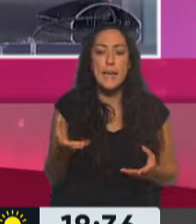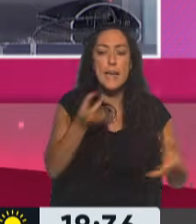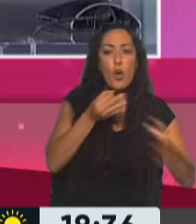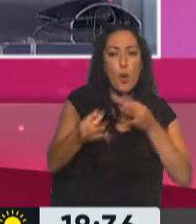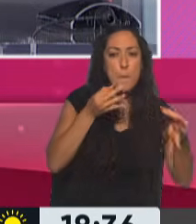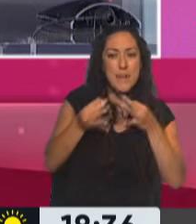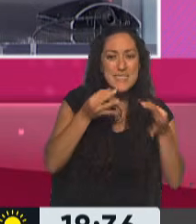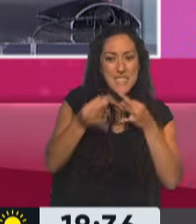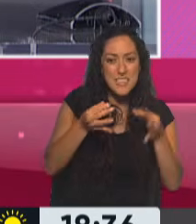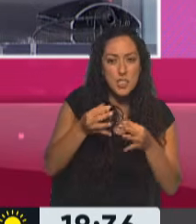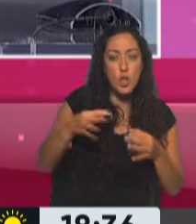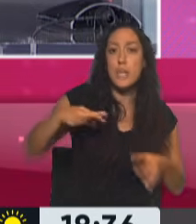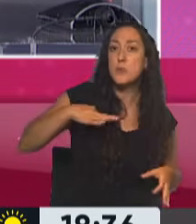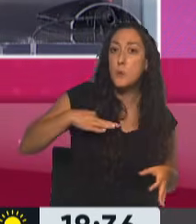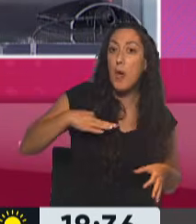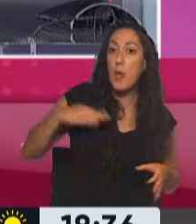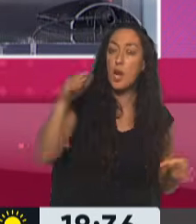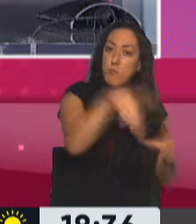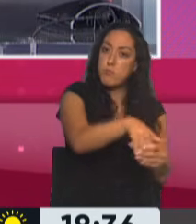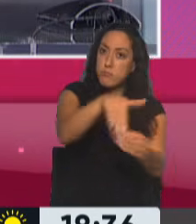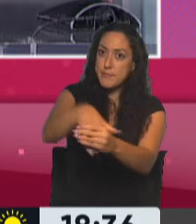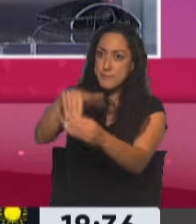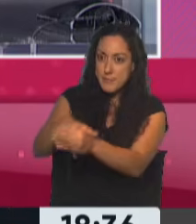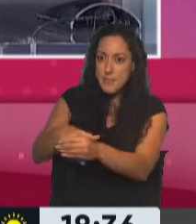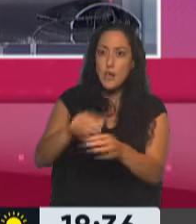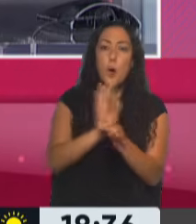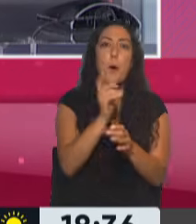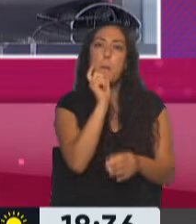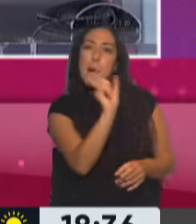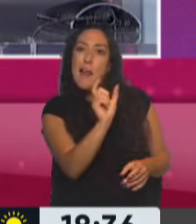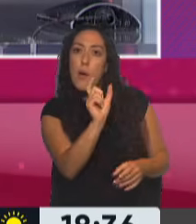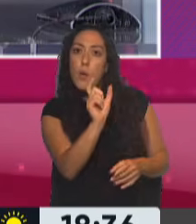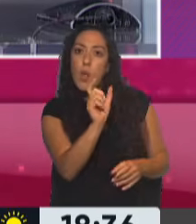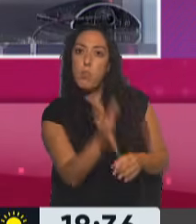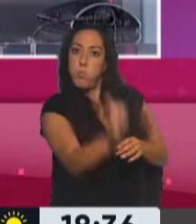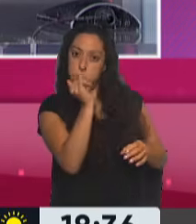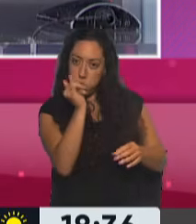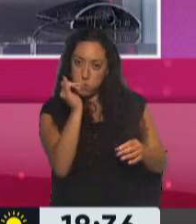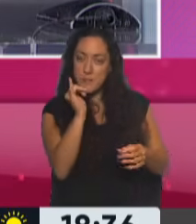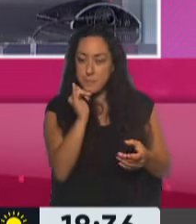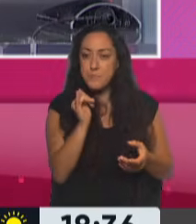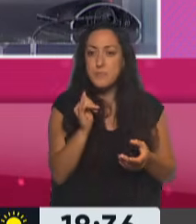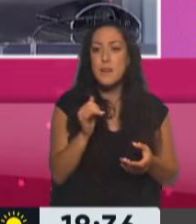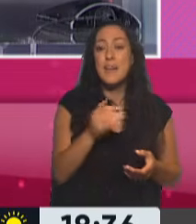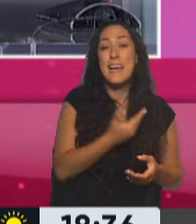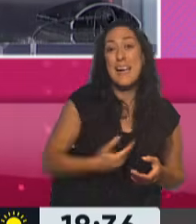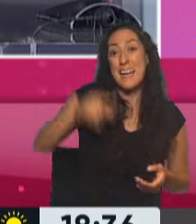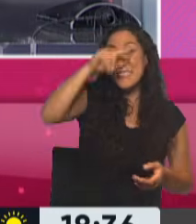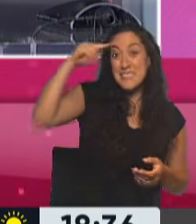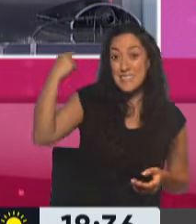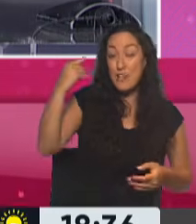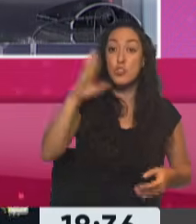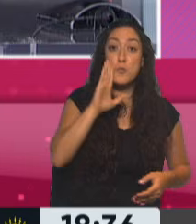conversaciones telefónicas de ciudadanos. Lo que hacía era captar a través de palabras claves vinculado con la posición del Estado norteamericano a través